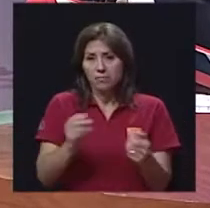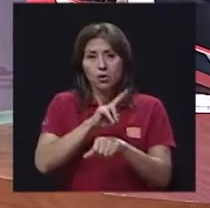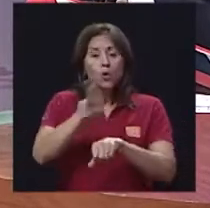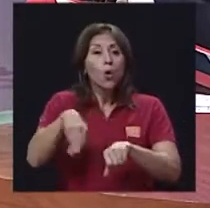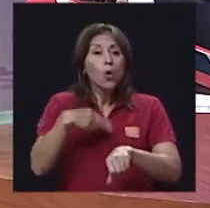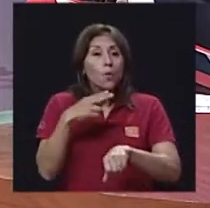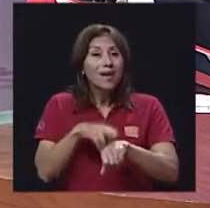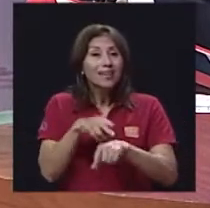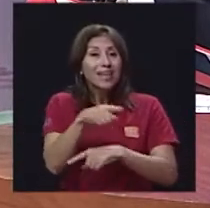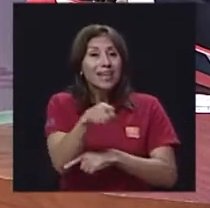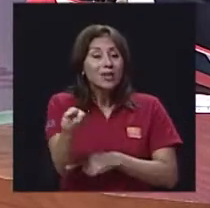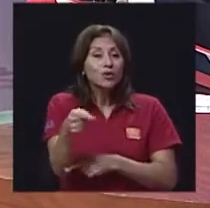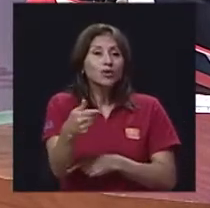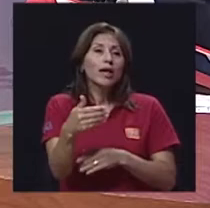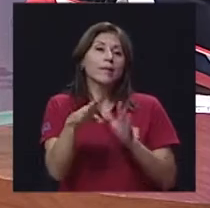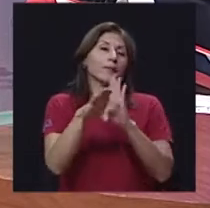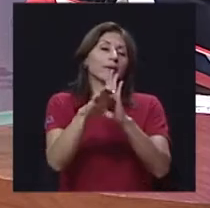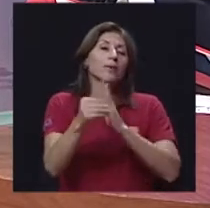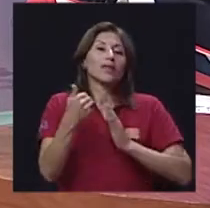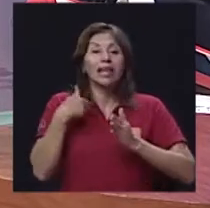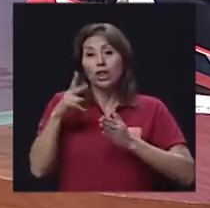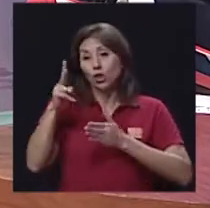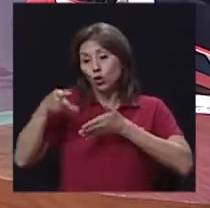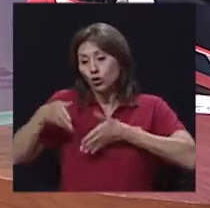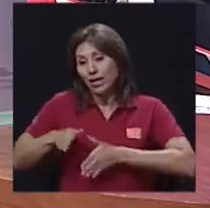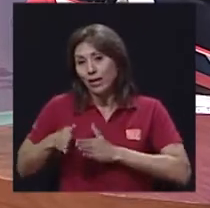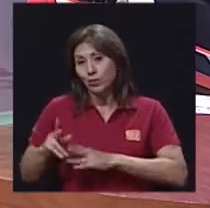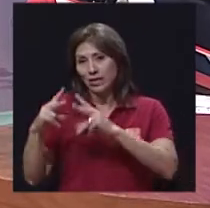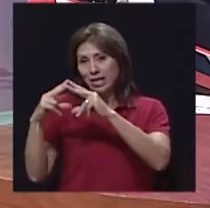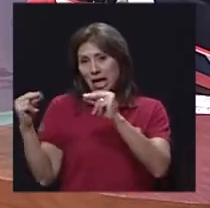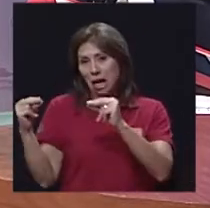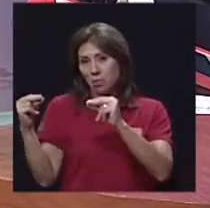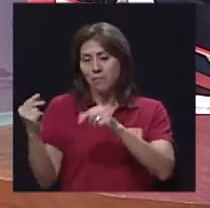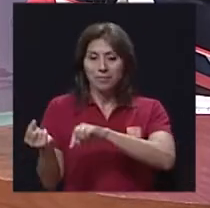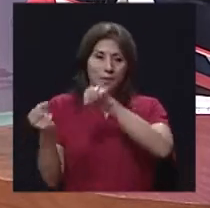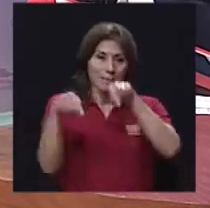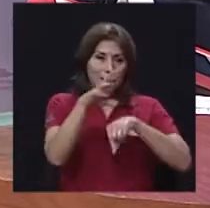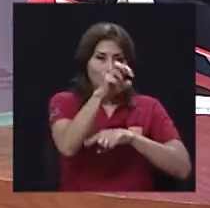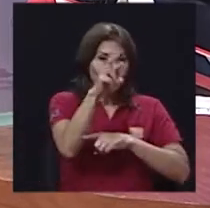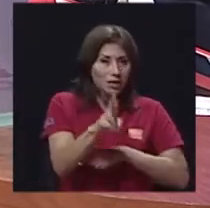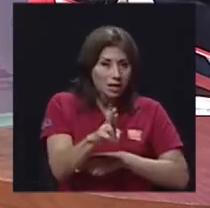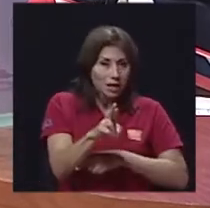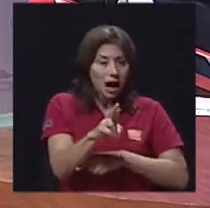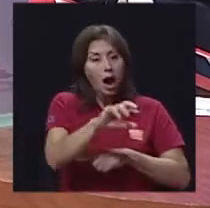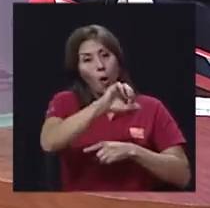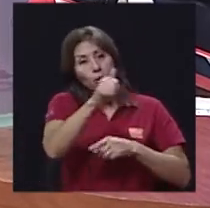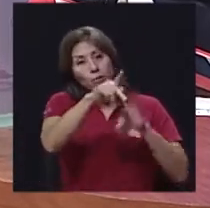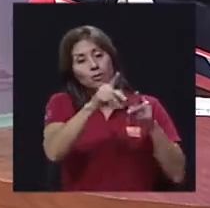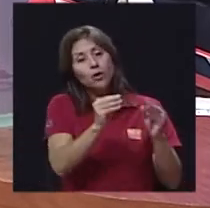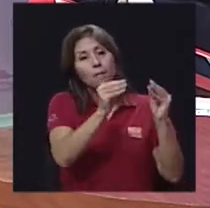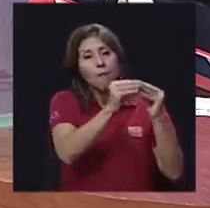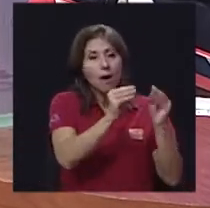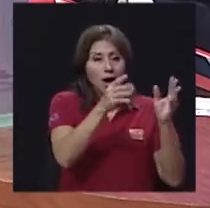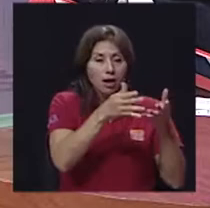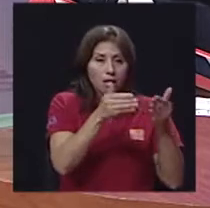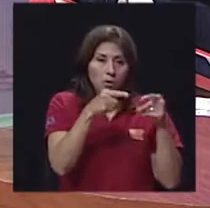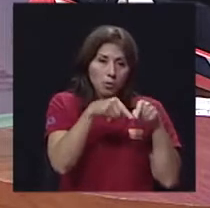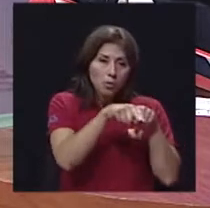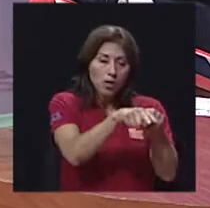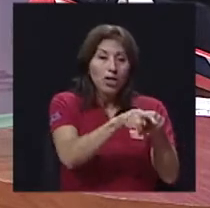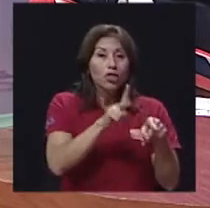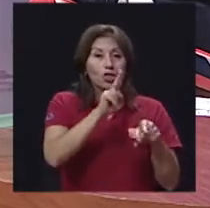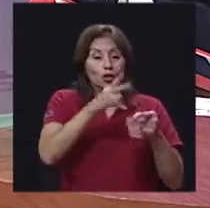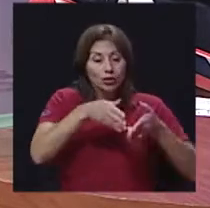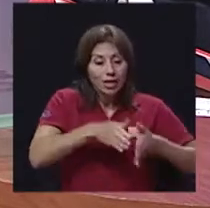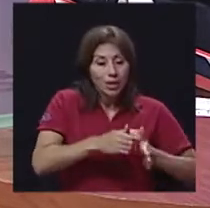tienen dos niños en Nicaragua, vienen aquí, se hacen de una pareja y tienen otros dos niños, dejan esa pareja y se hacen otra pareja y tienen otros dos niños,